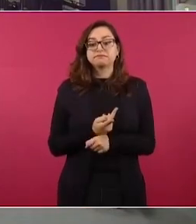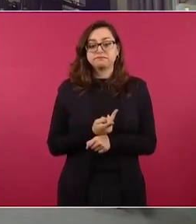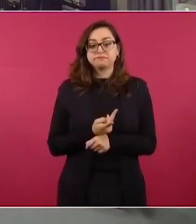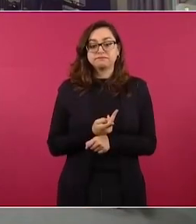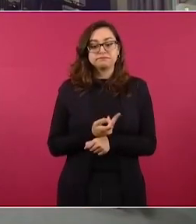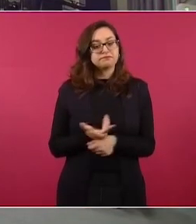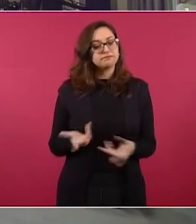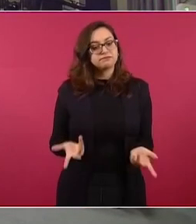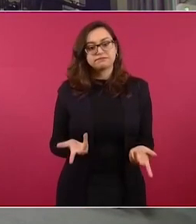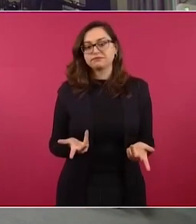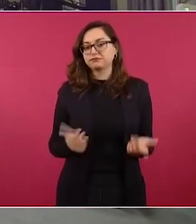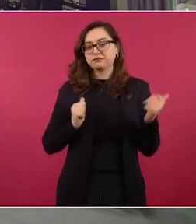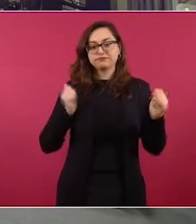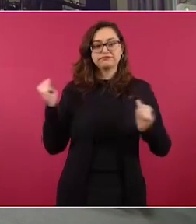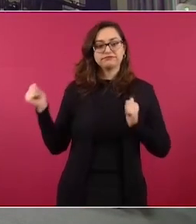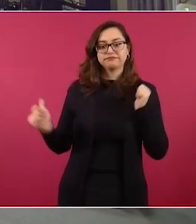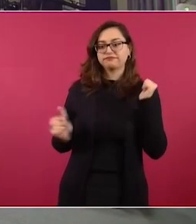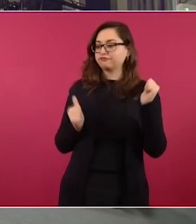hay politiquería,